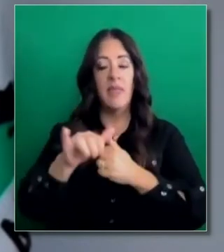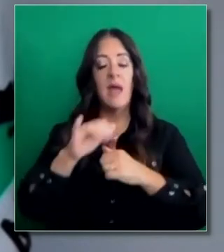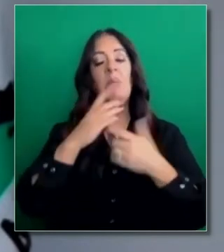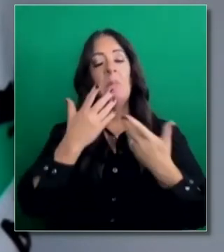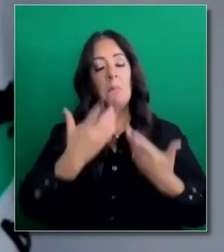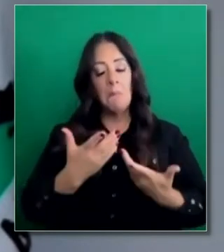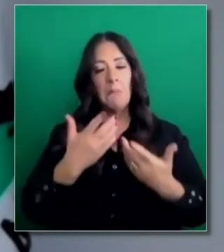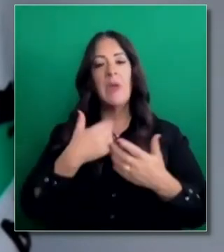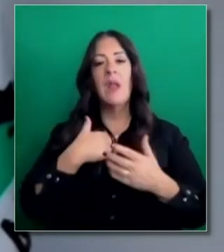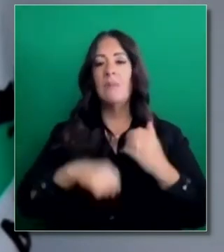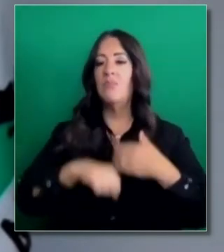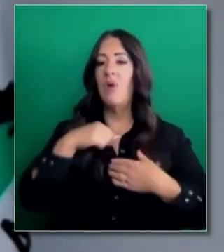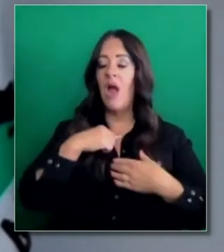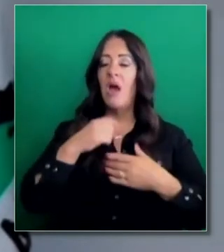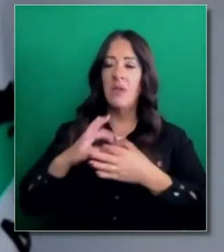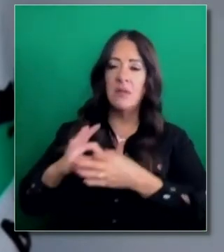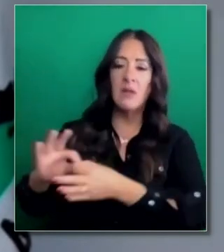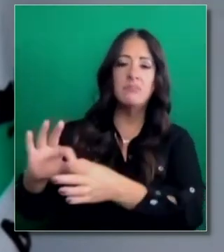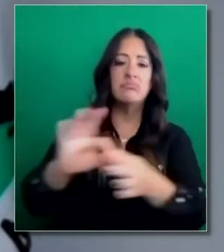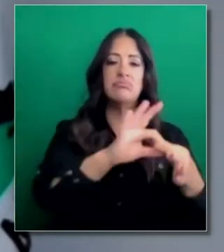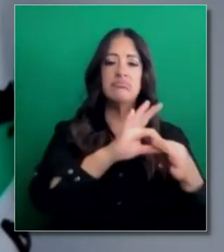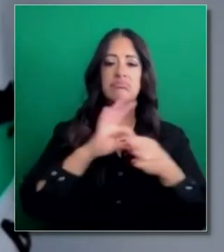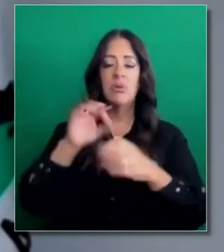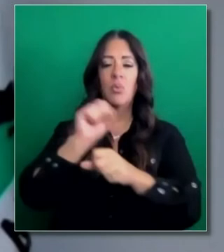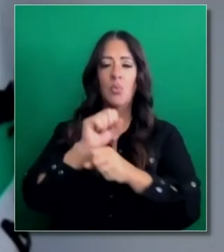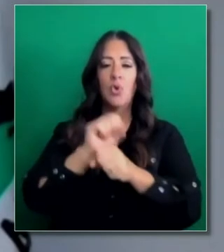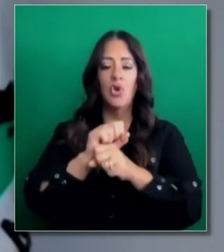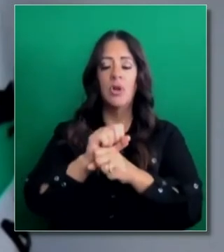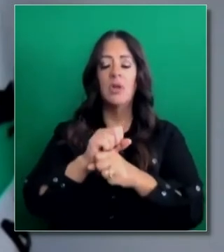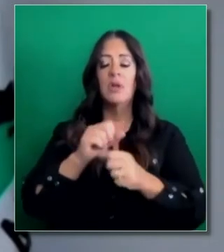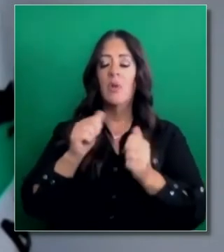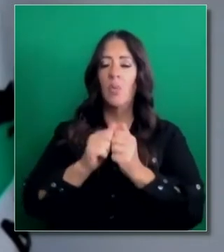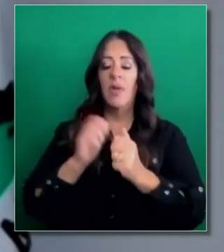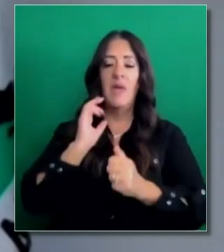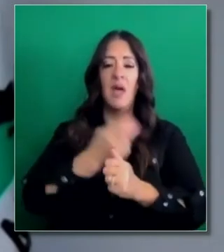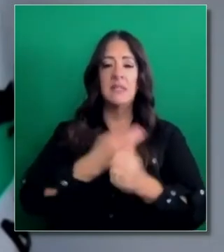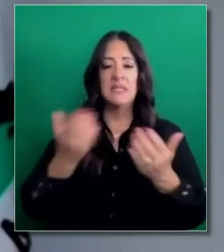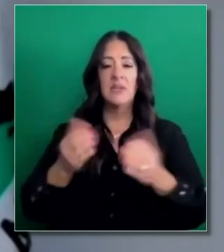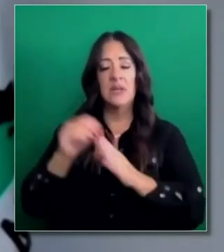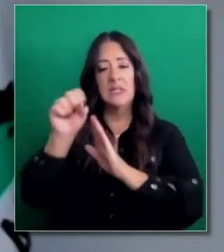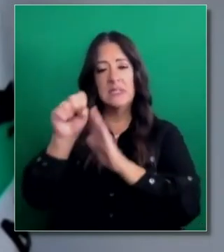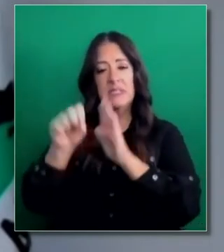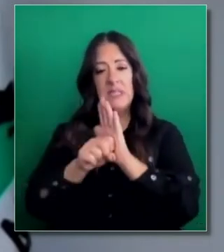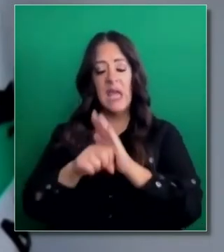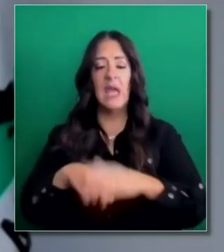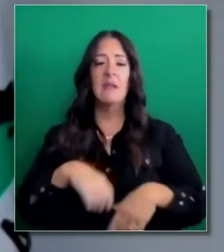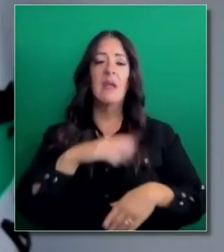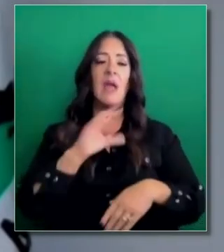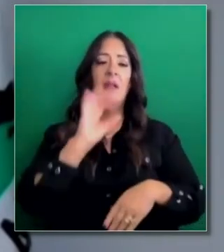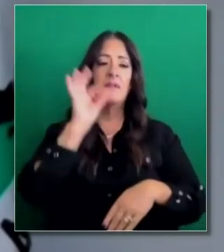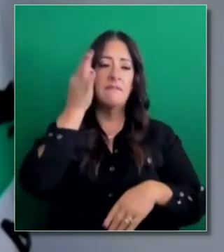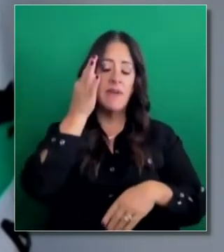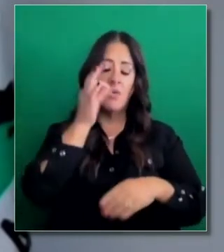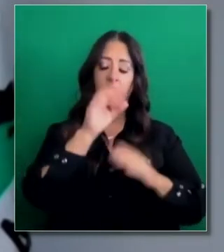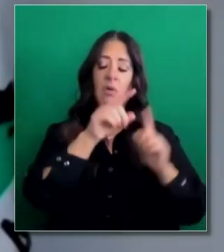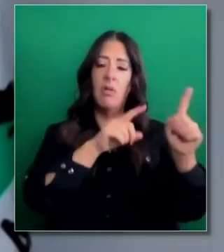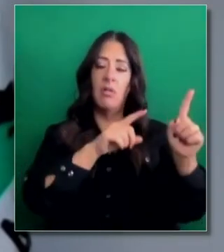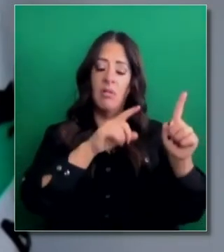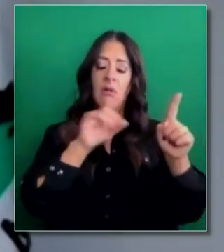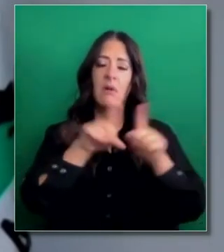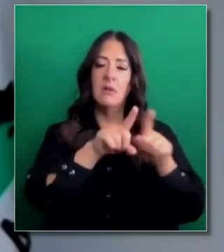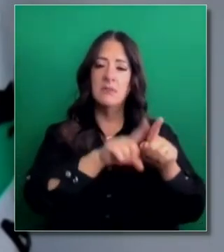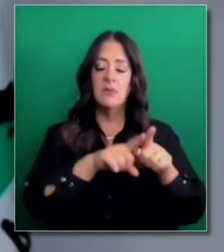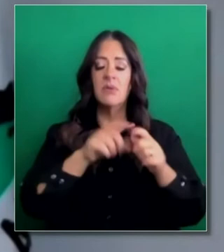últimas semanas en cuanto a ese frente y estamos muy orgullosos del estado y su trabajo con sus colaboradores